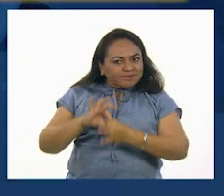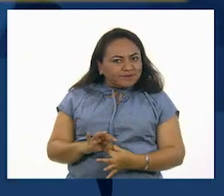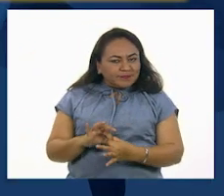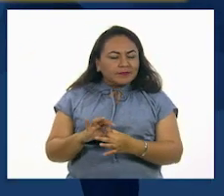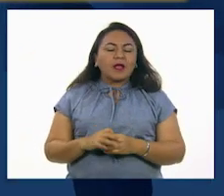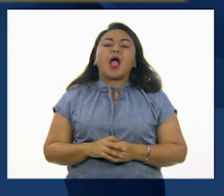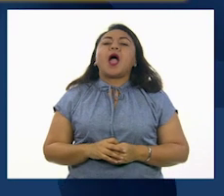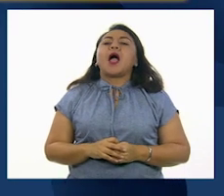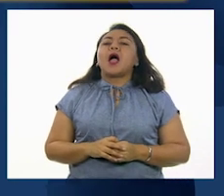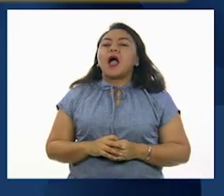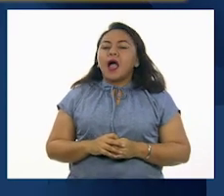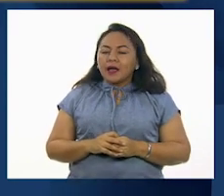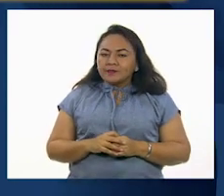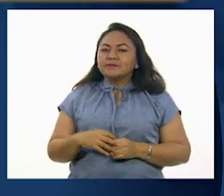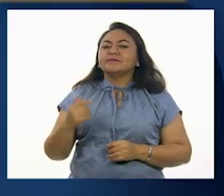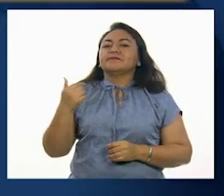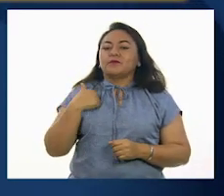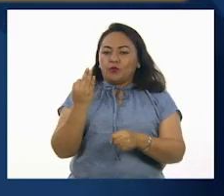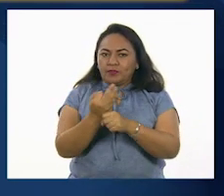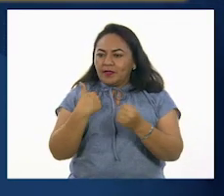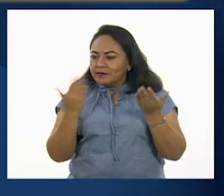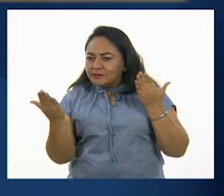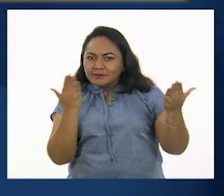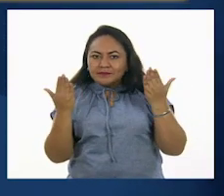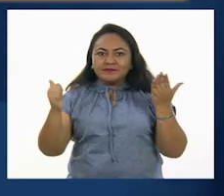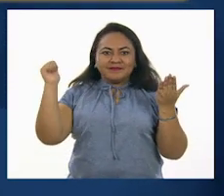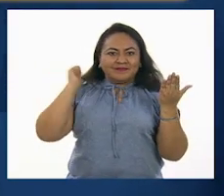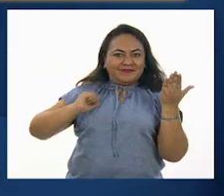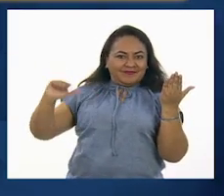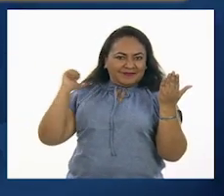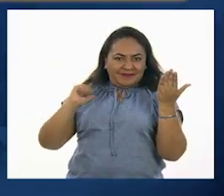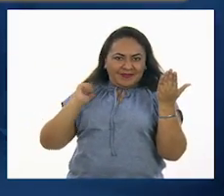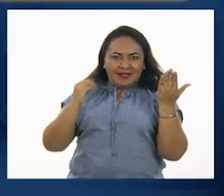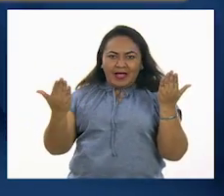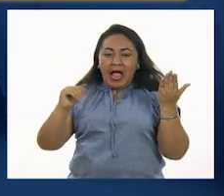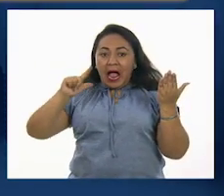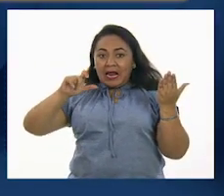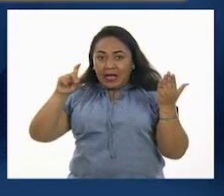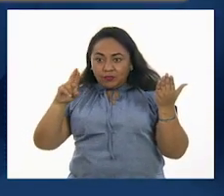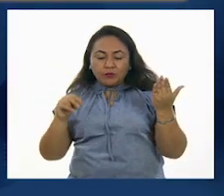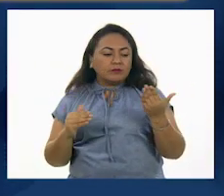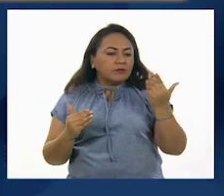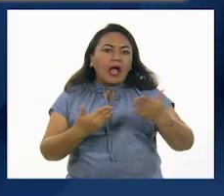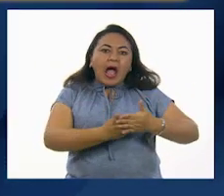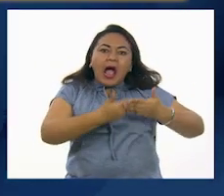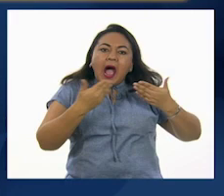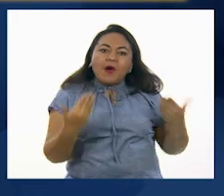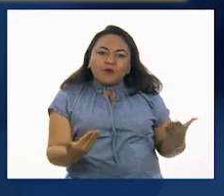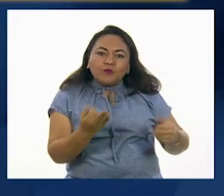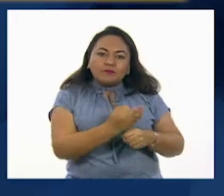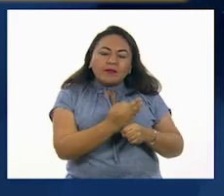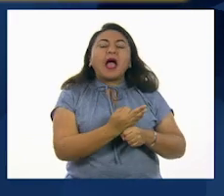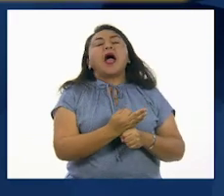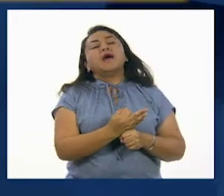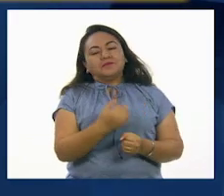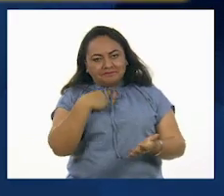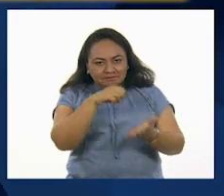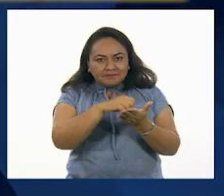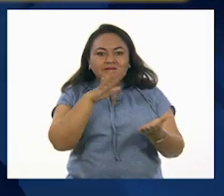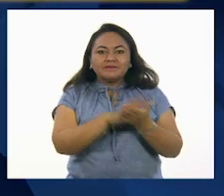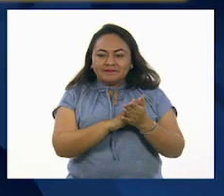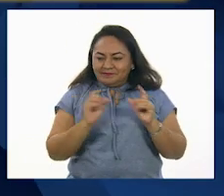estamos comparando la educación que recibió Alejandro y la que recibe una persona en la actualidad, así que ya podemos registrar